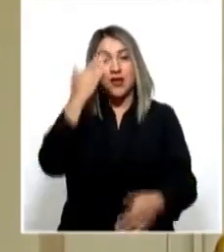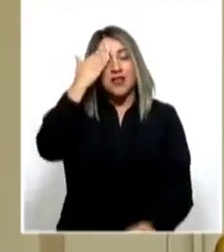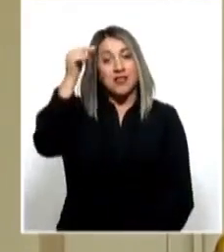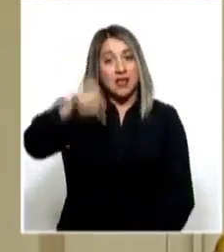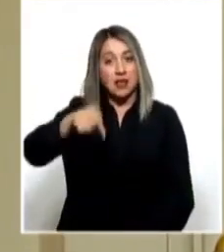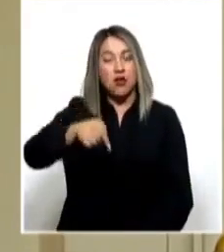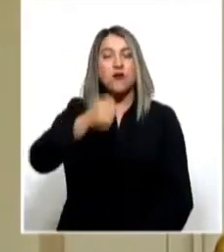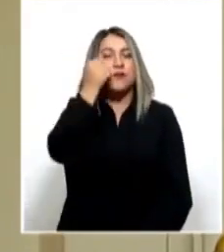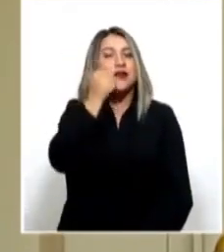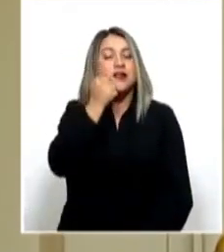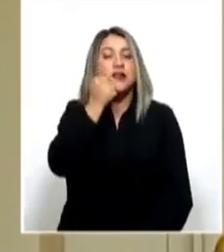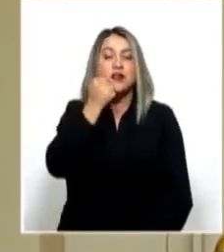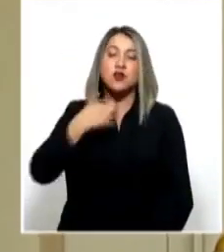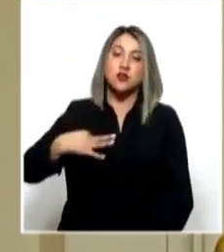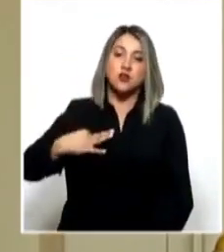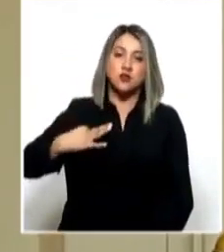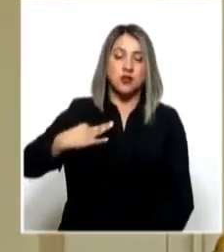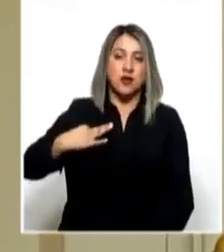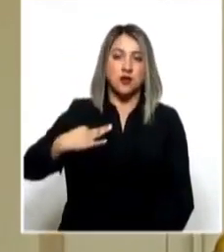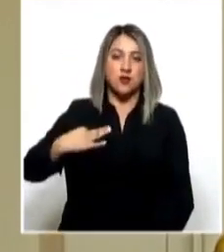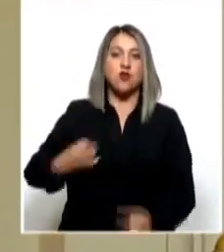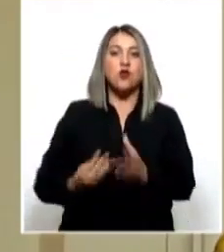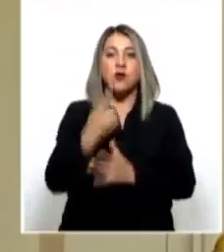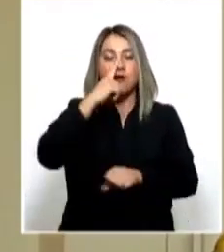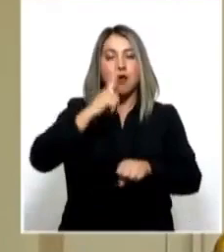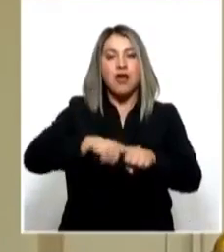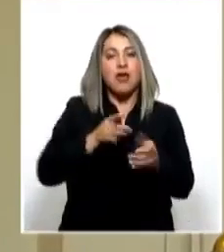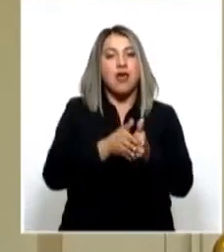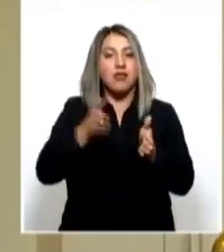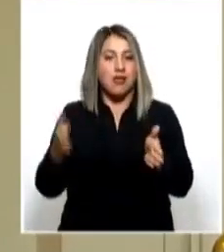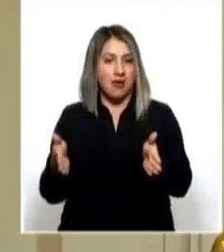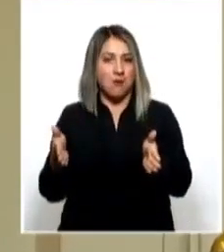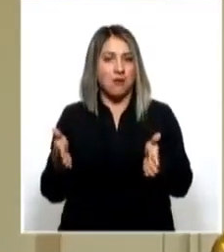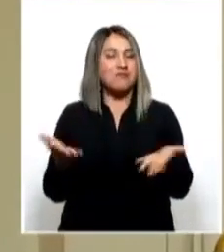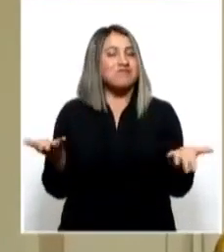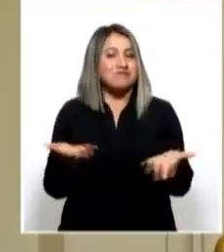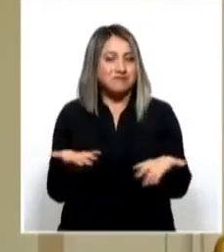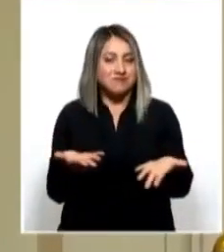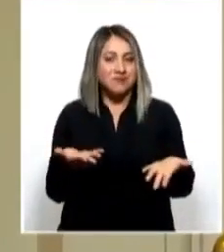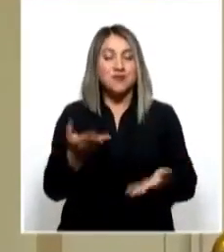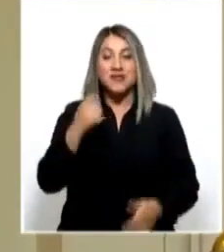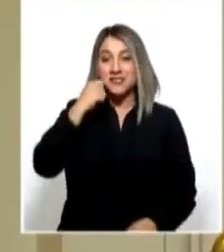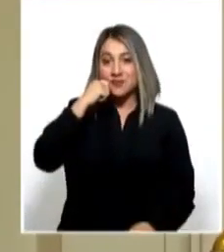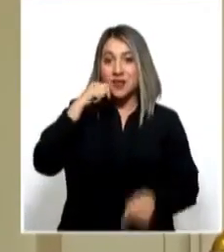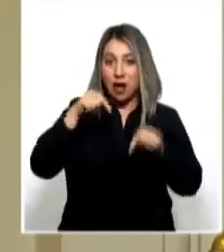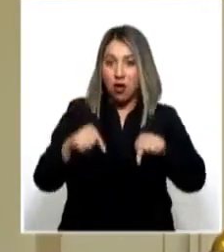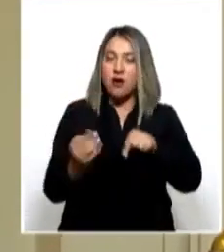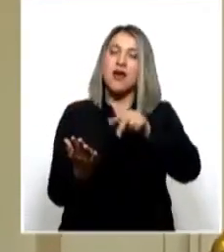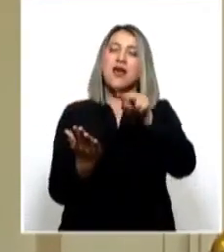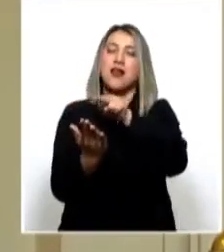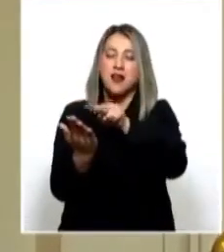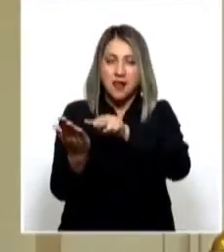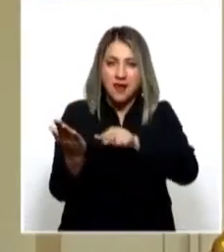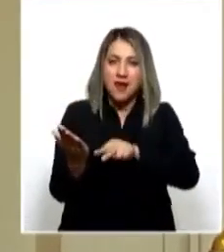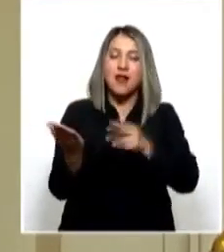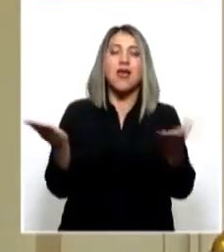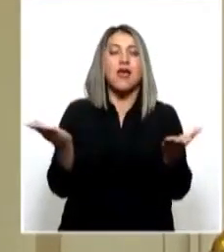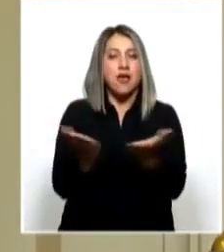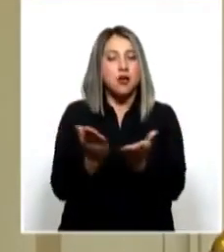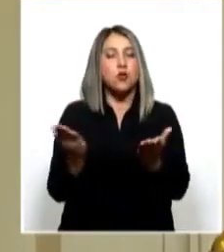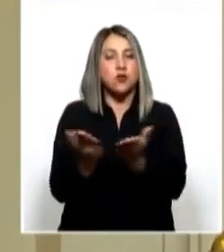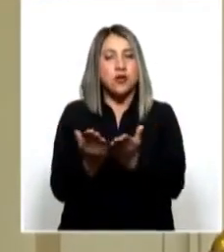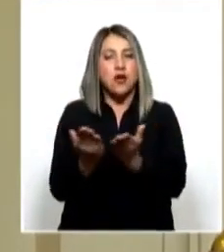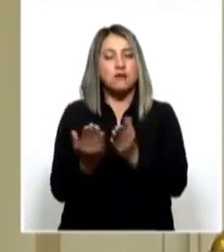queridos compatriotas, empezamos una nueva etapa. Se trata ahora de leer, estudiar y